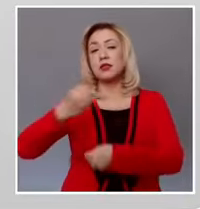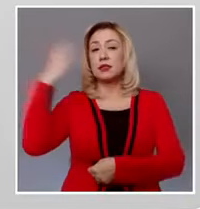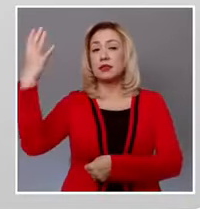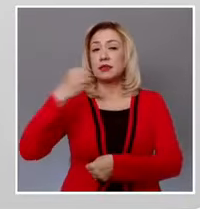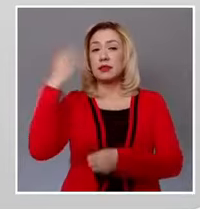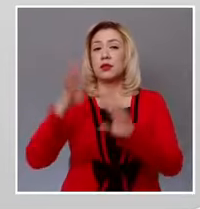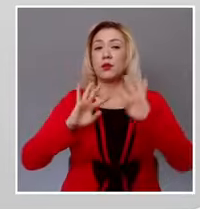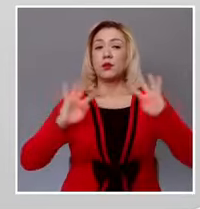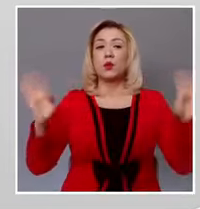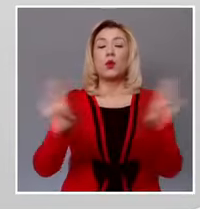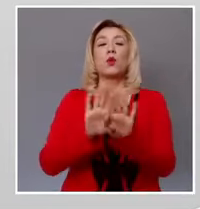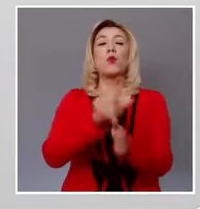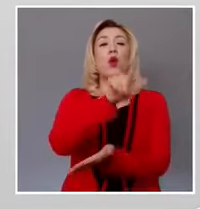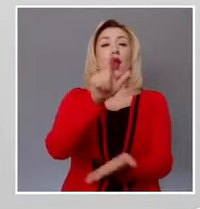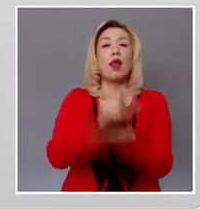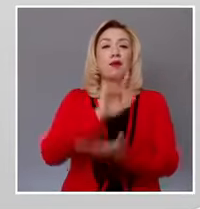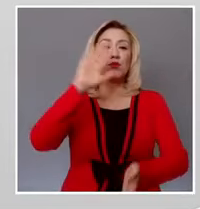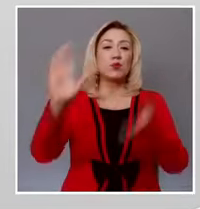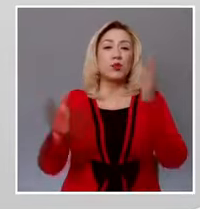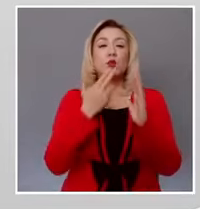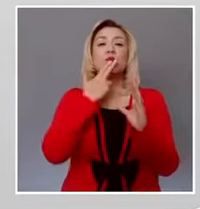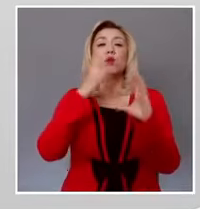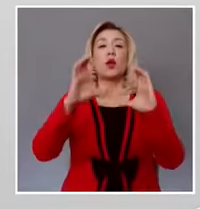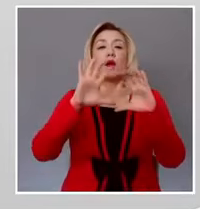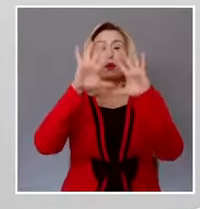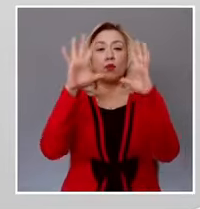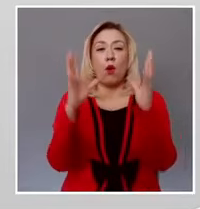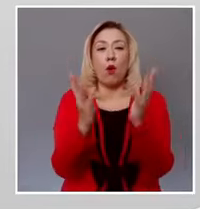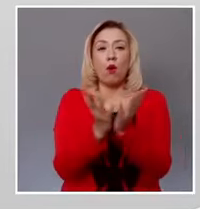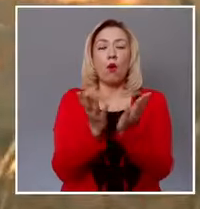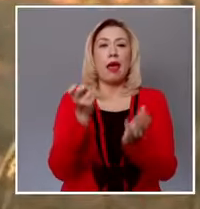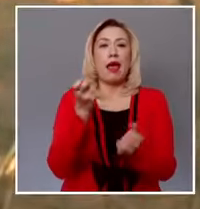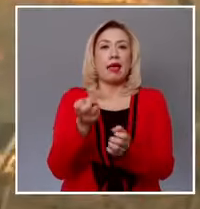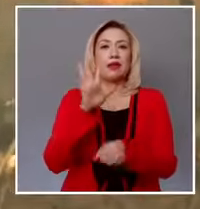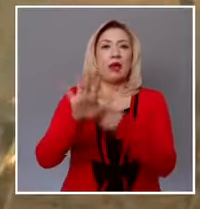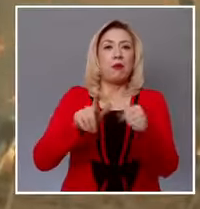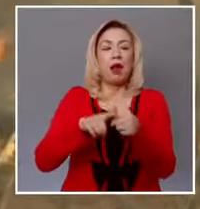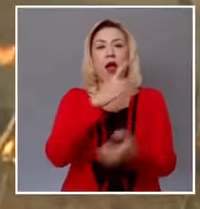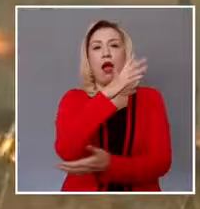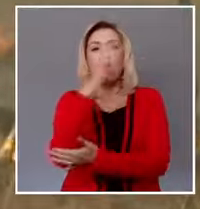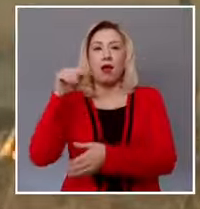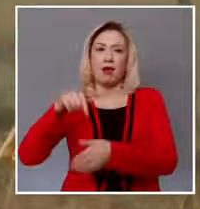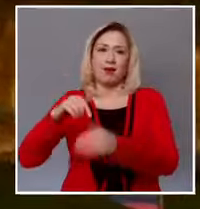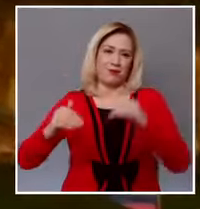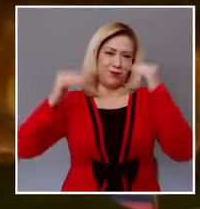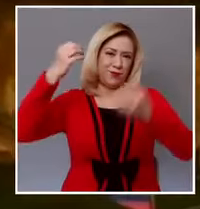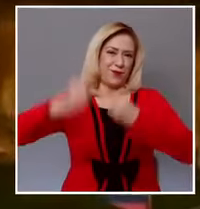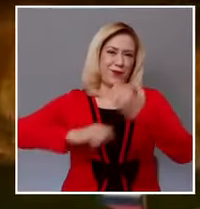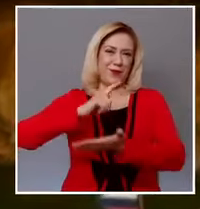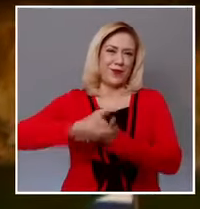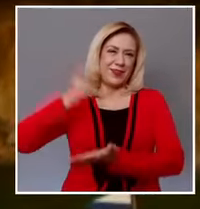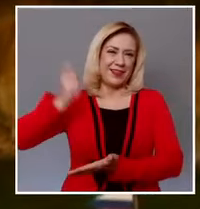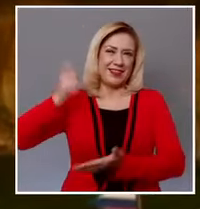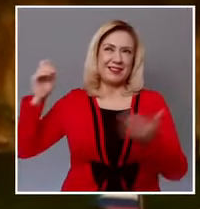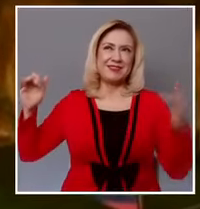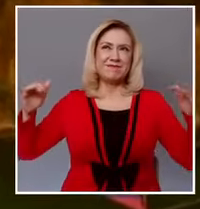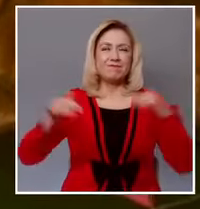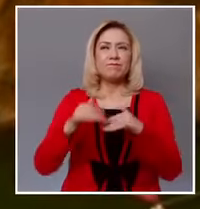Climática organizado por la Suprema Corte de Justicia de la Nación, indicaron que la mayoría de estos obstáculos son de carácter procesal.